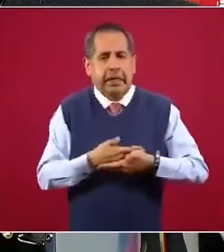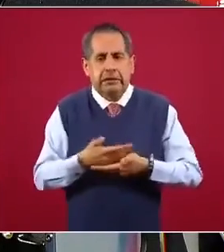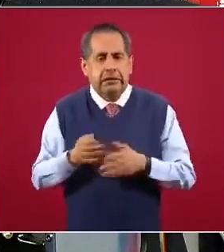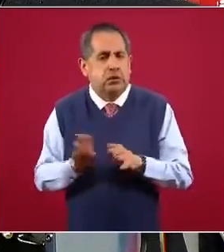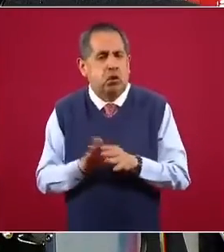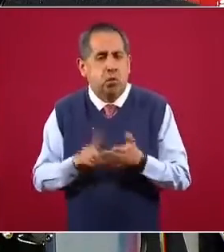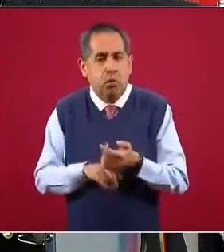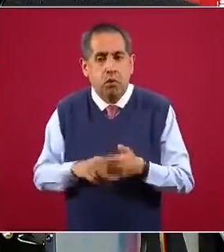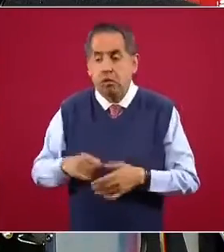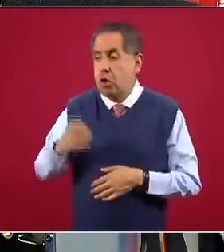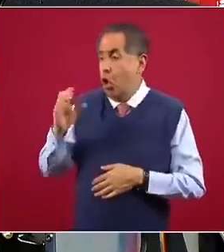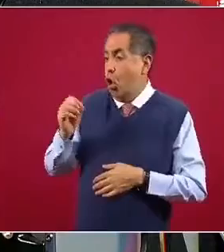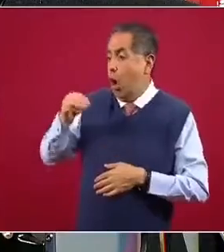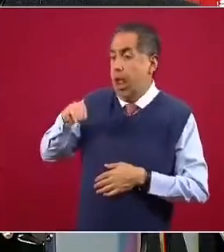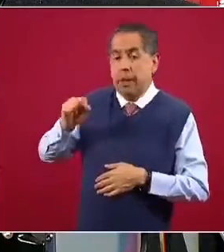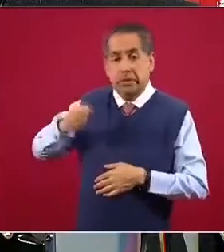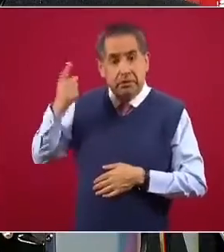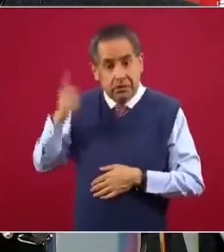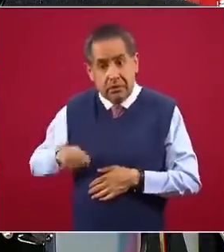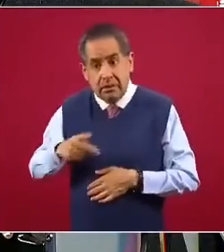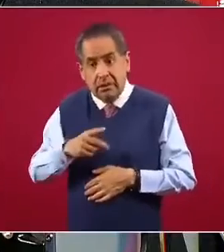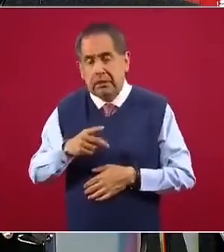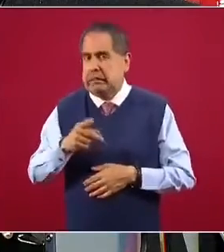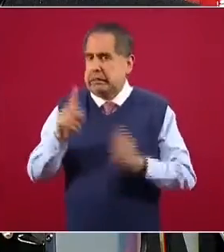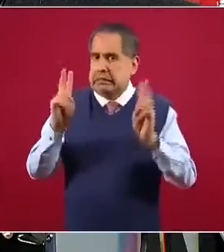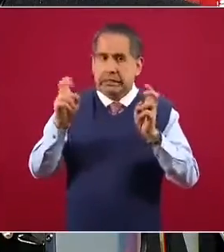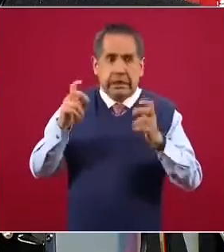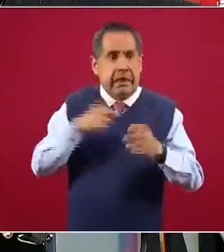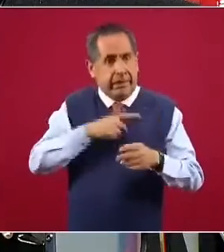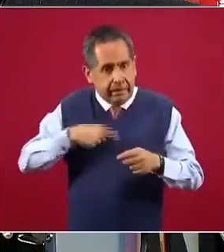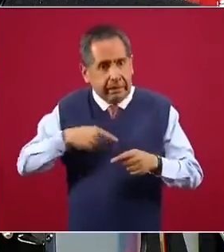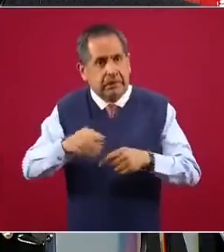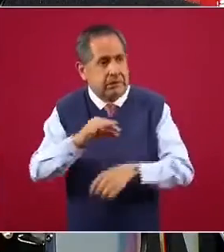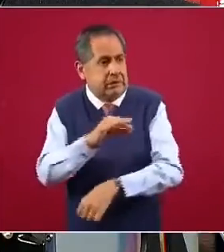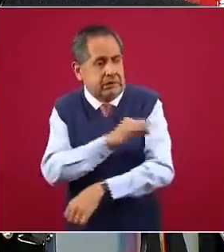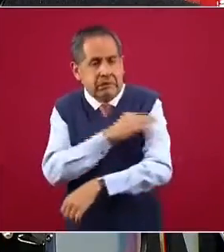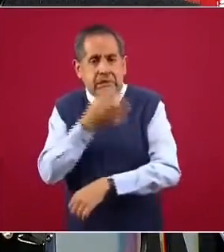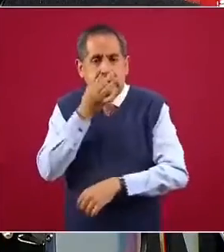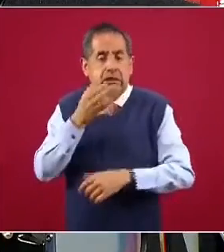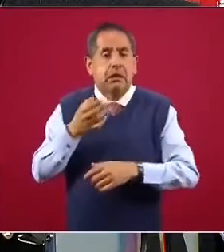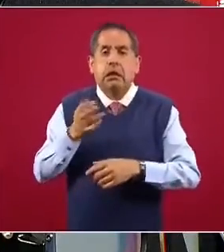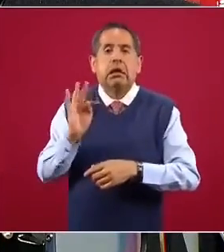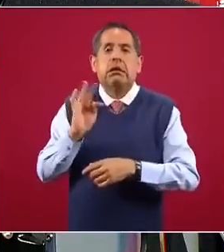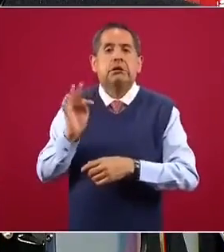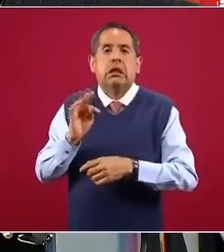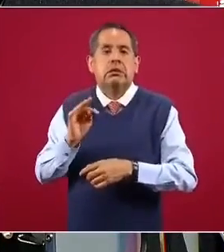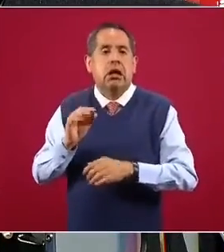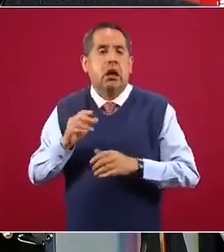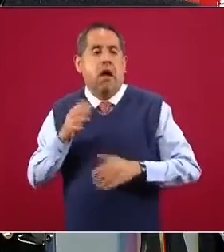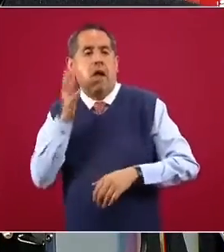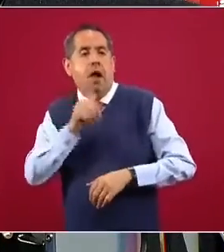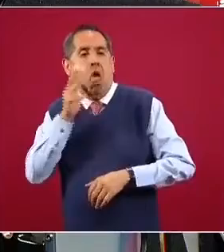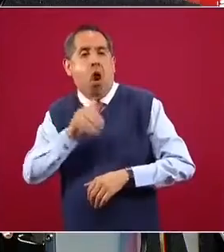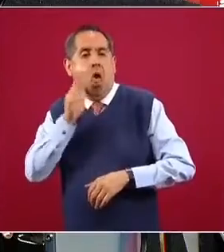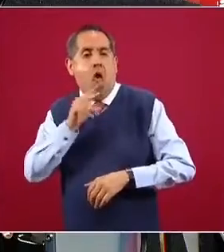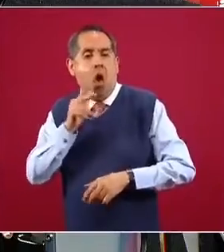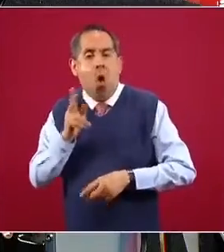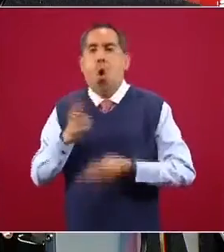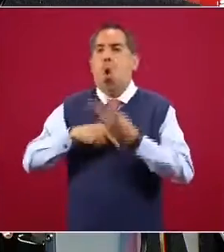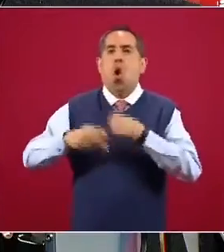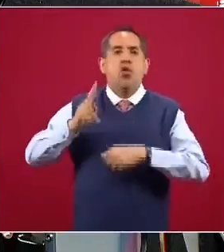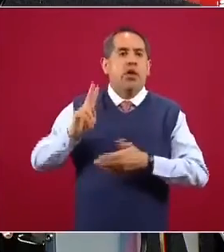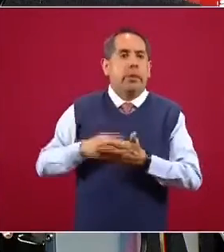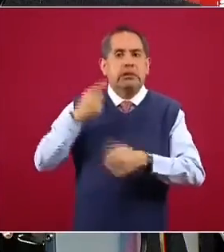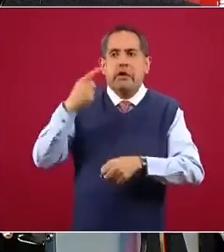ya decretó la Organización Mundial de la Salud que esto está siendo un tema muy grave y que pueden reemerger enfermedades que se consideran hoy de